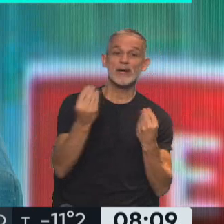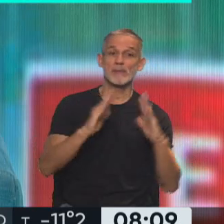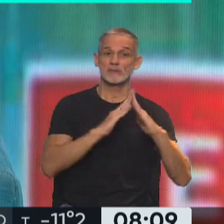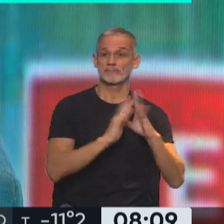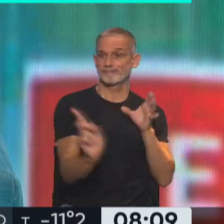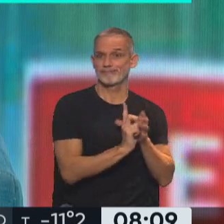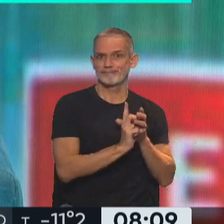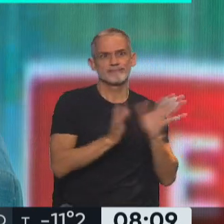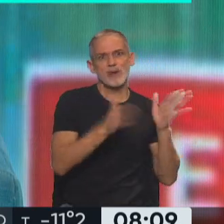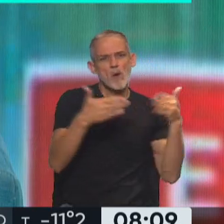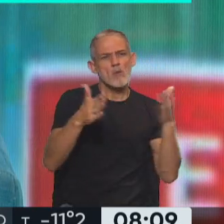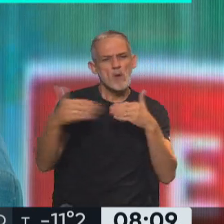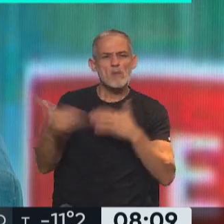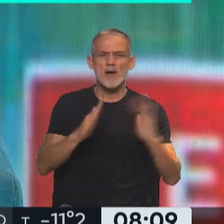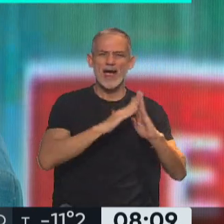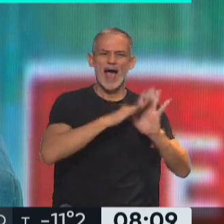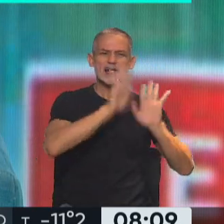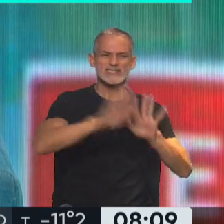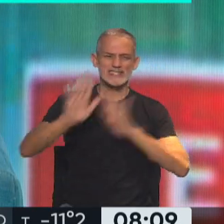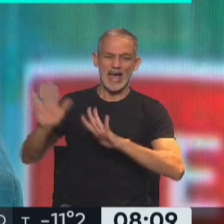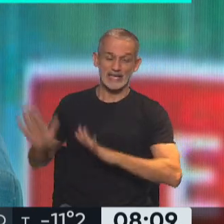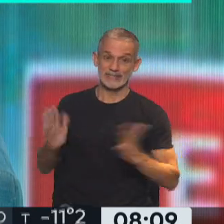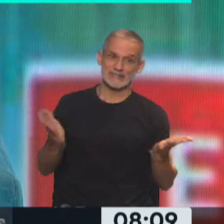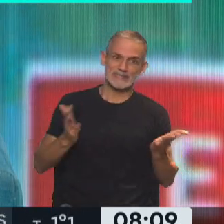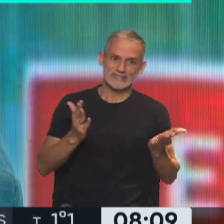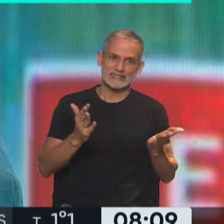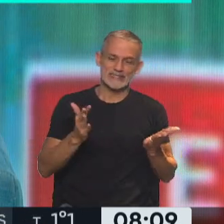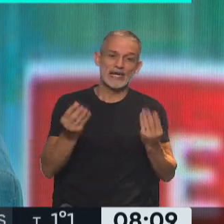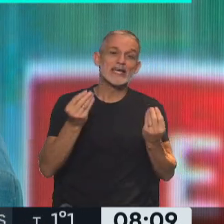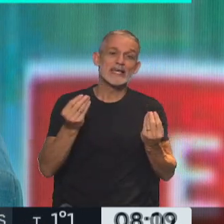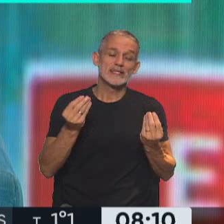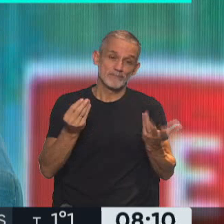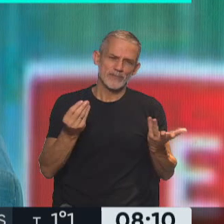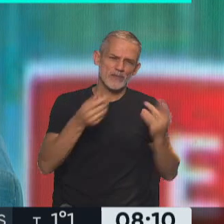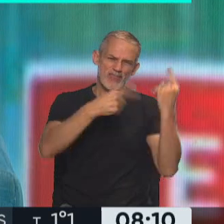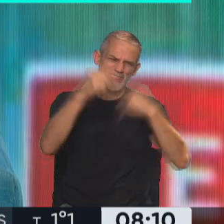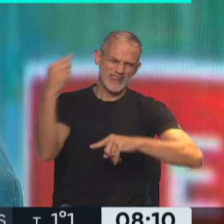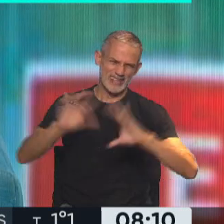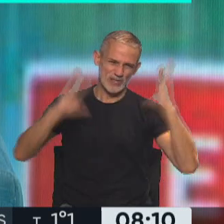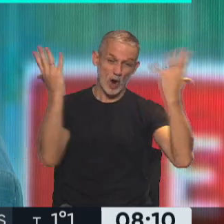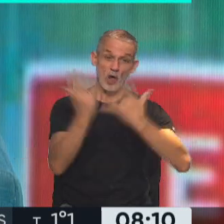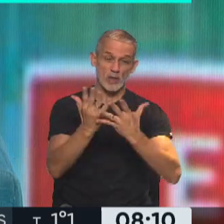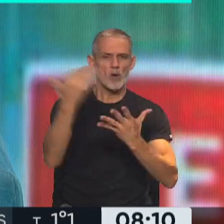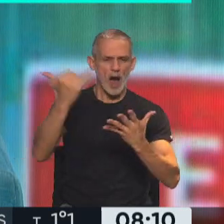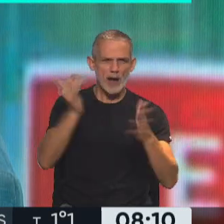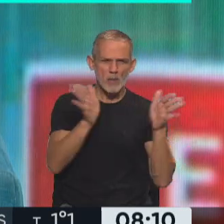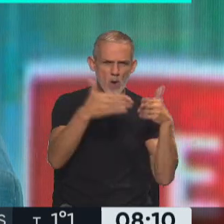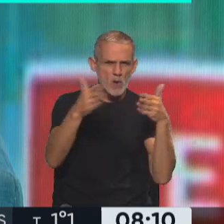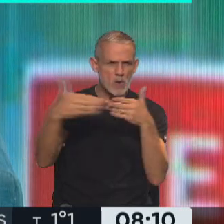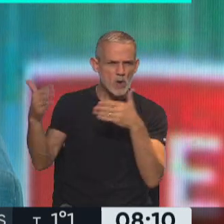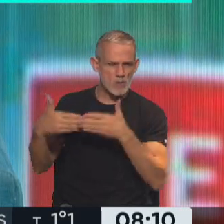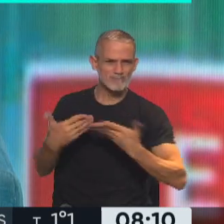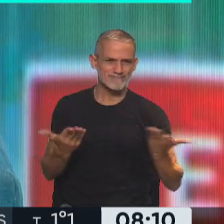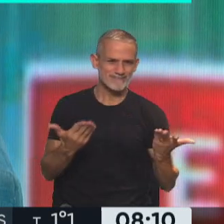confinamiento necesario para el control de la pandemia, confinamiento que sucedió a diferentes niveles, pero en todo el mundo antes de